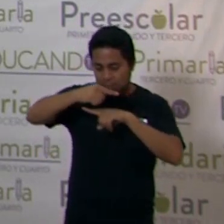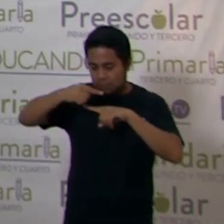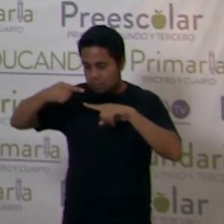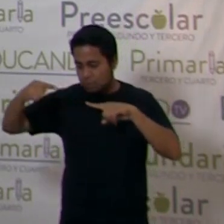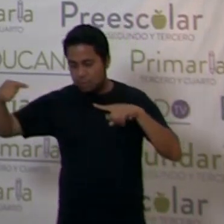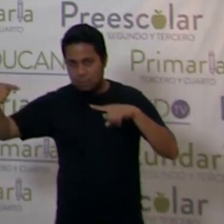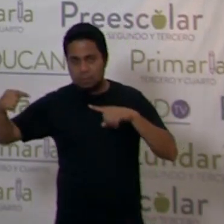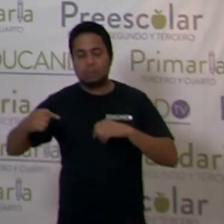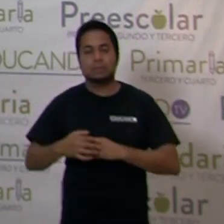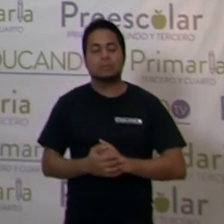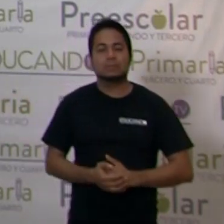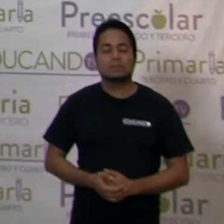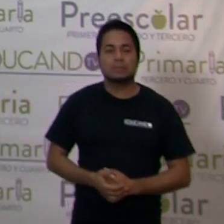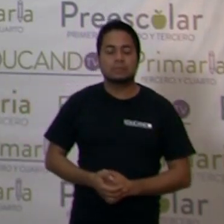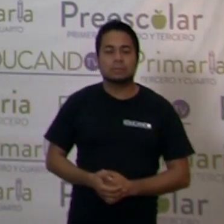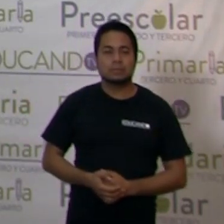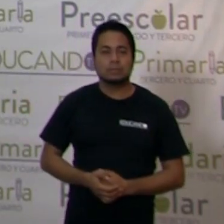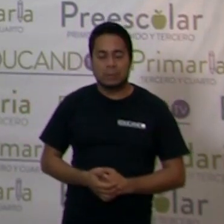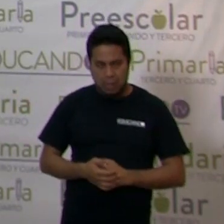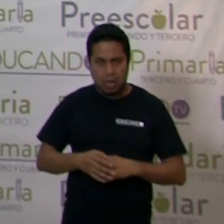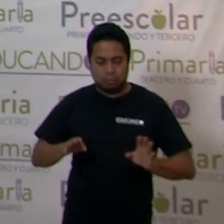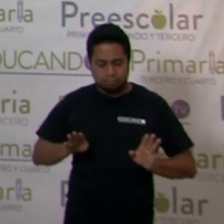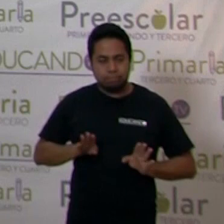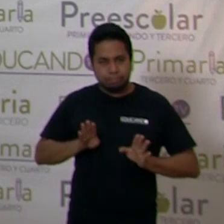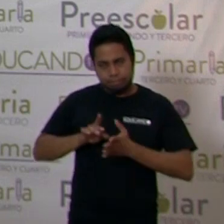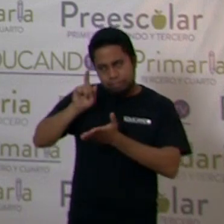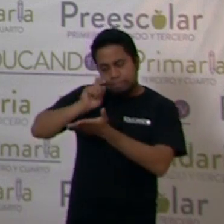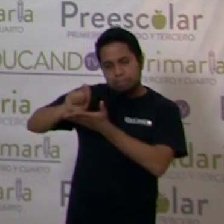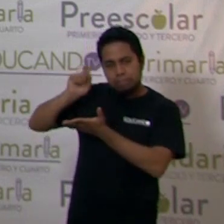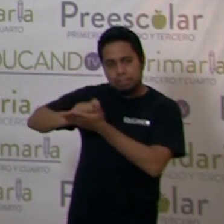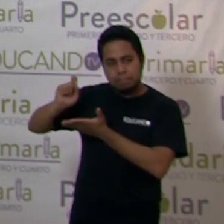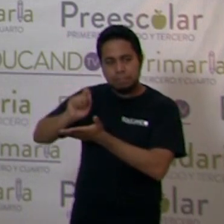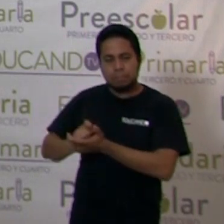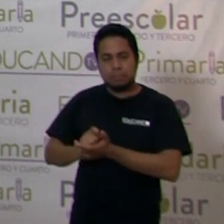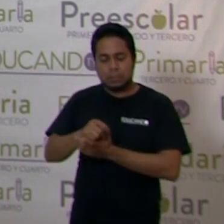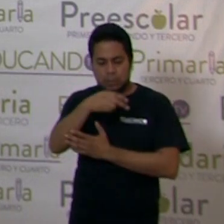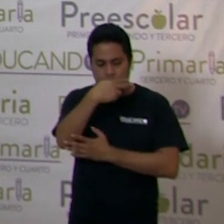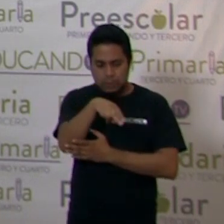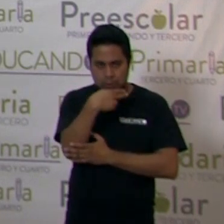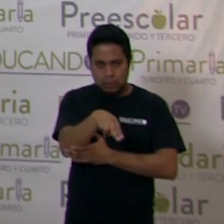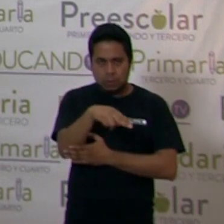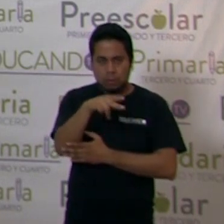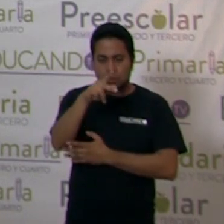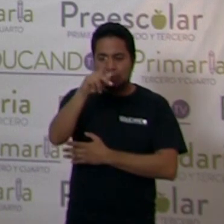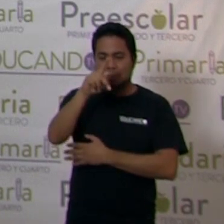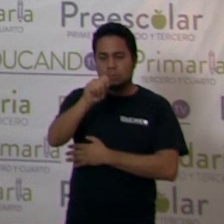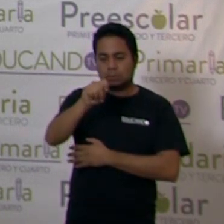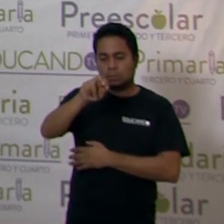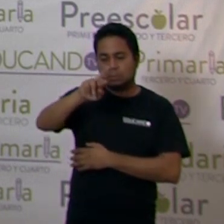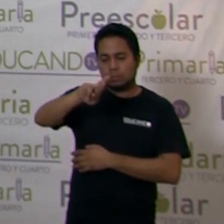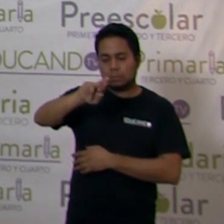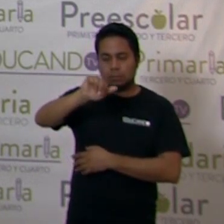paralelas y lo describimos ese se llama